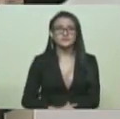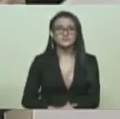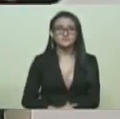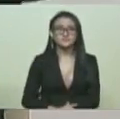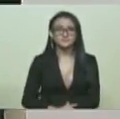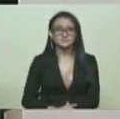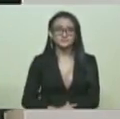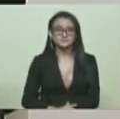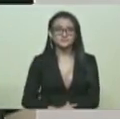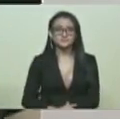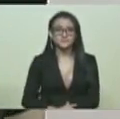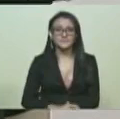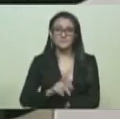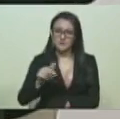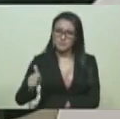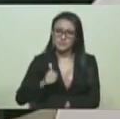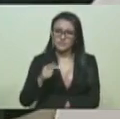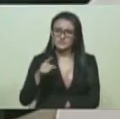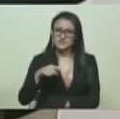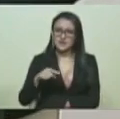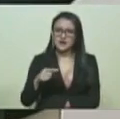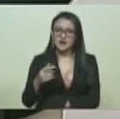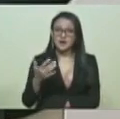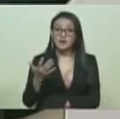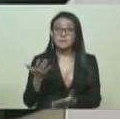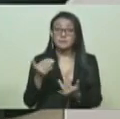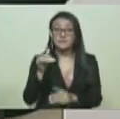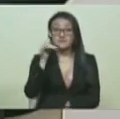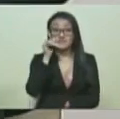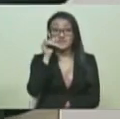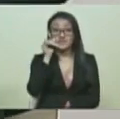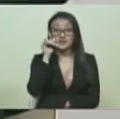Quiero también aprovechar para pedir un video,